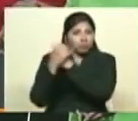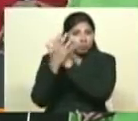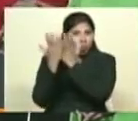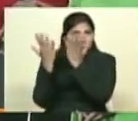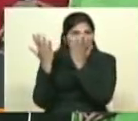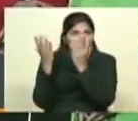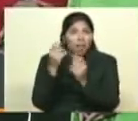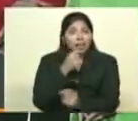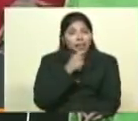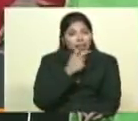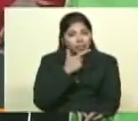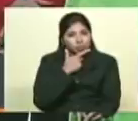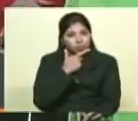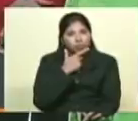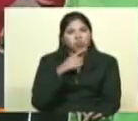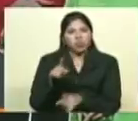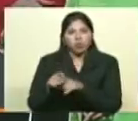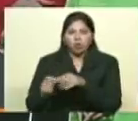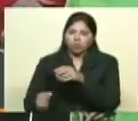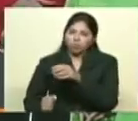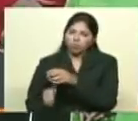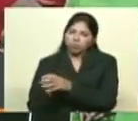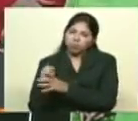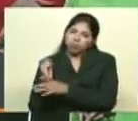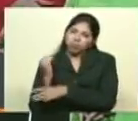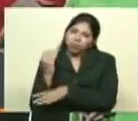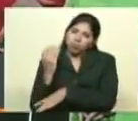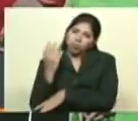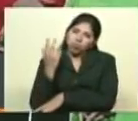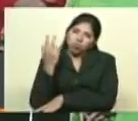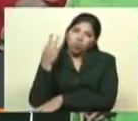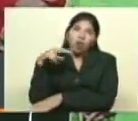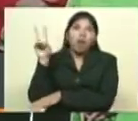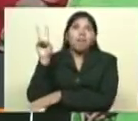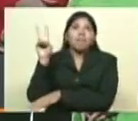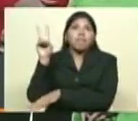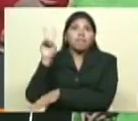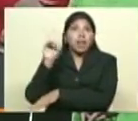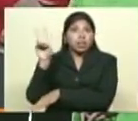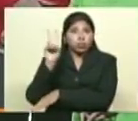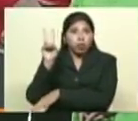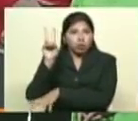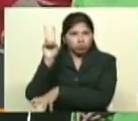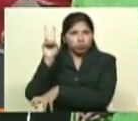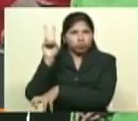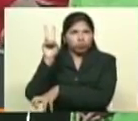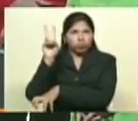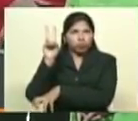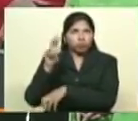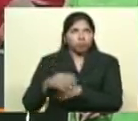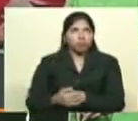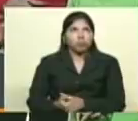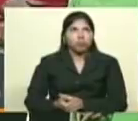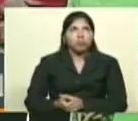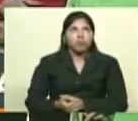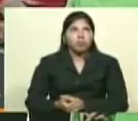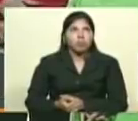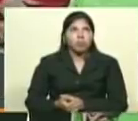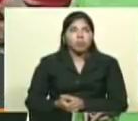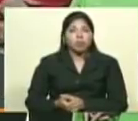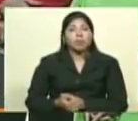de la patria. No por casualidad, comandante Chávez, en el libro azul de